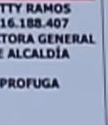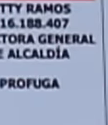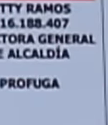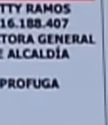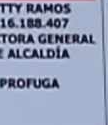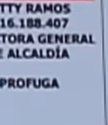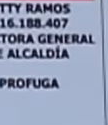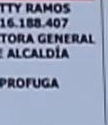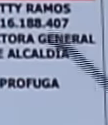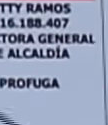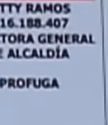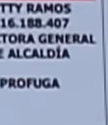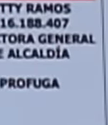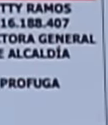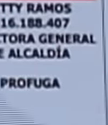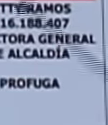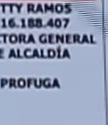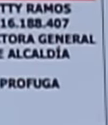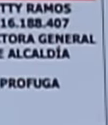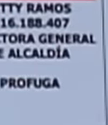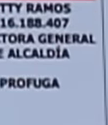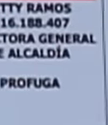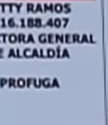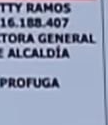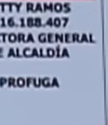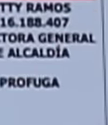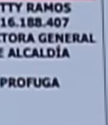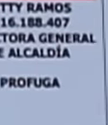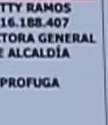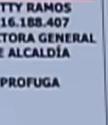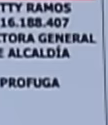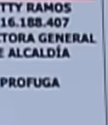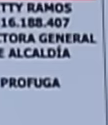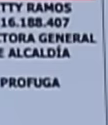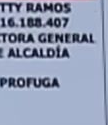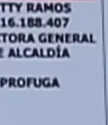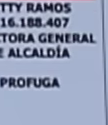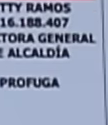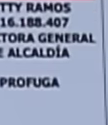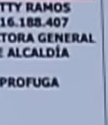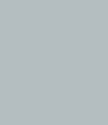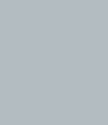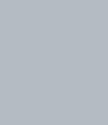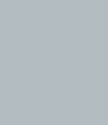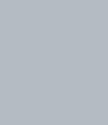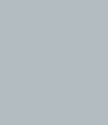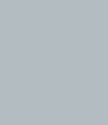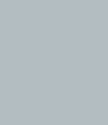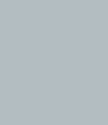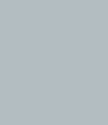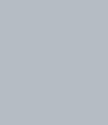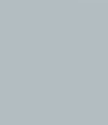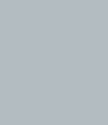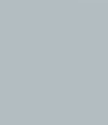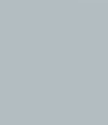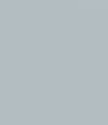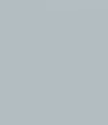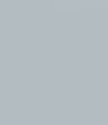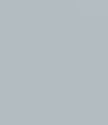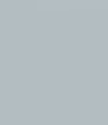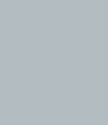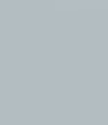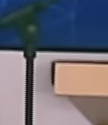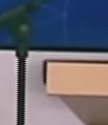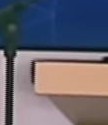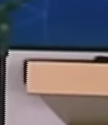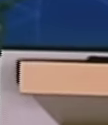Berríos, directora de Recursos Humanos, capturada, la señora Betty Ramos, directora general de la Alcaldía, está prófuga.